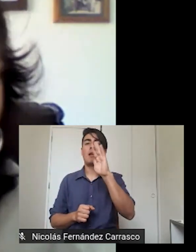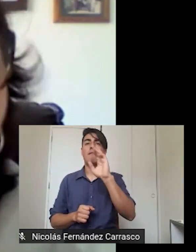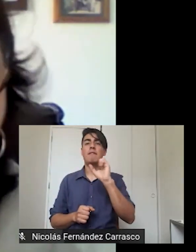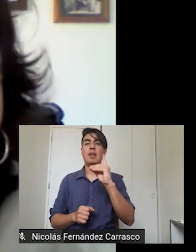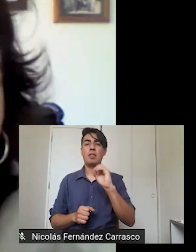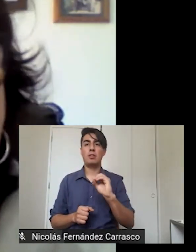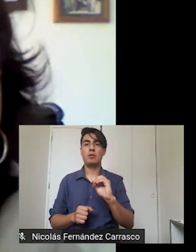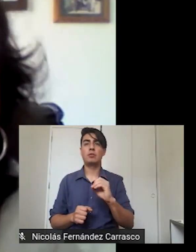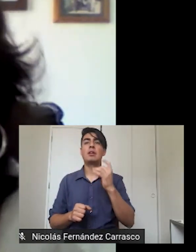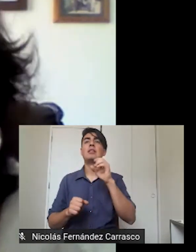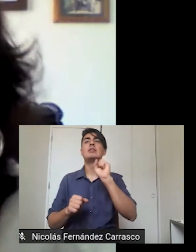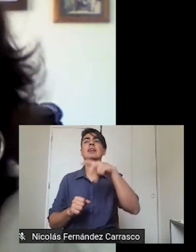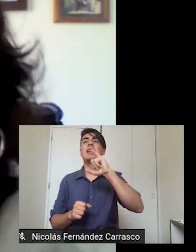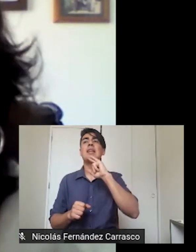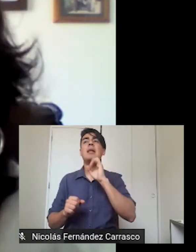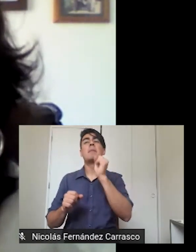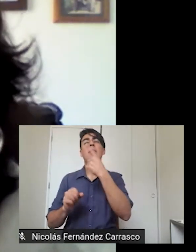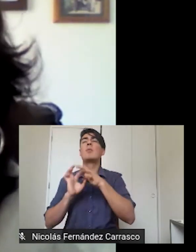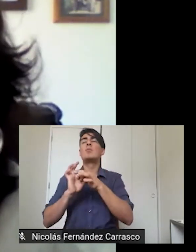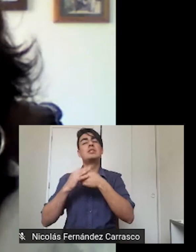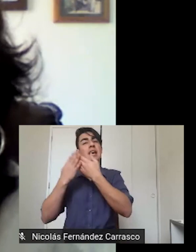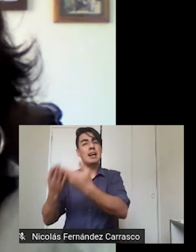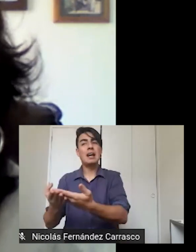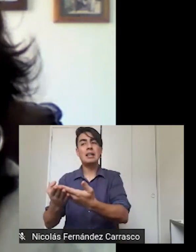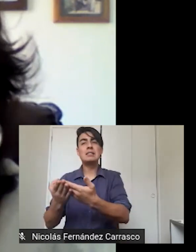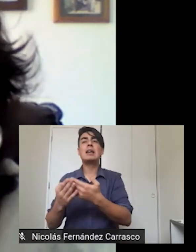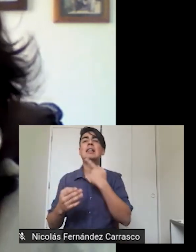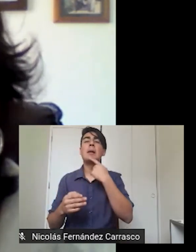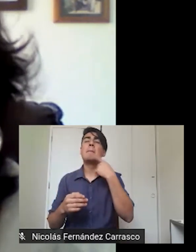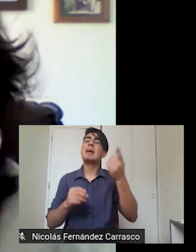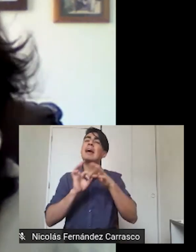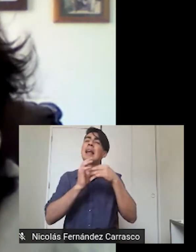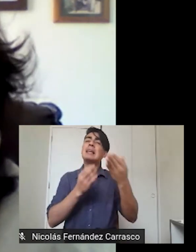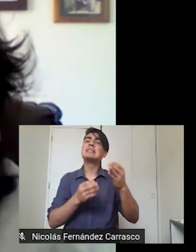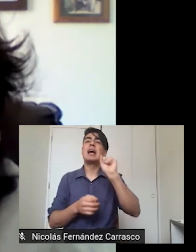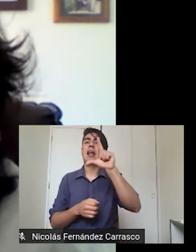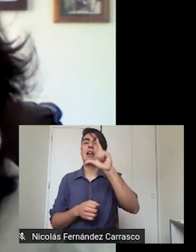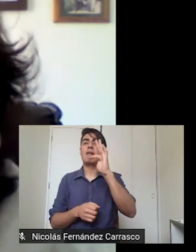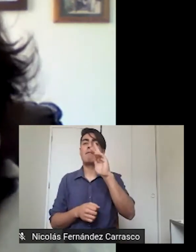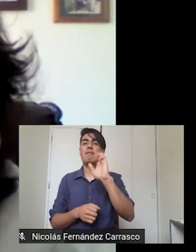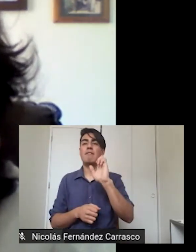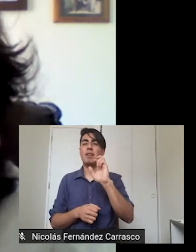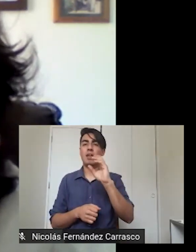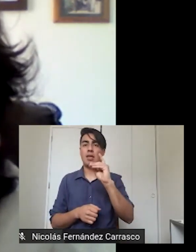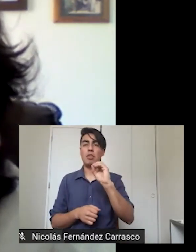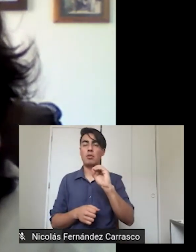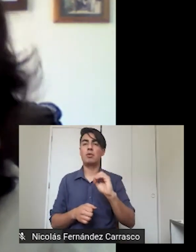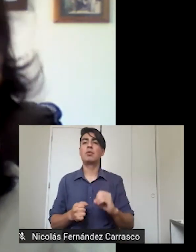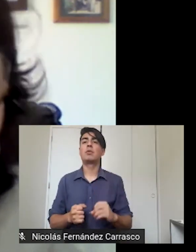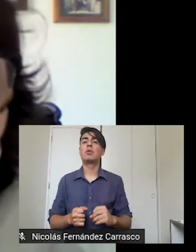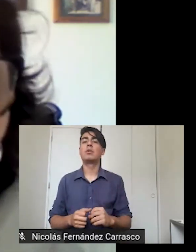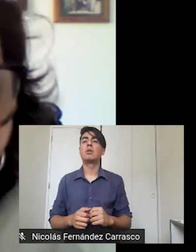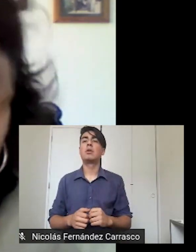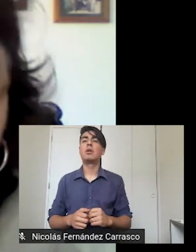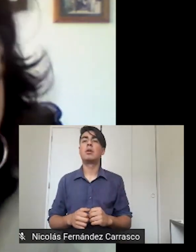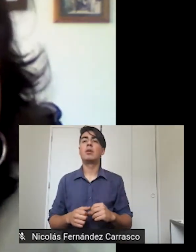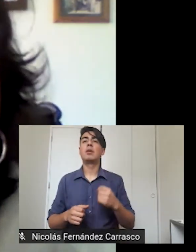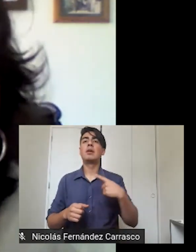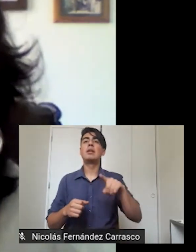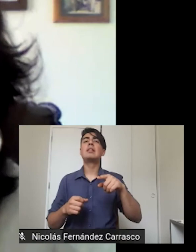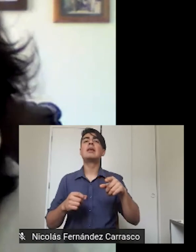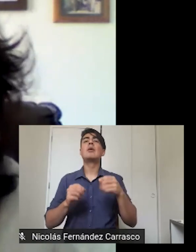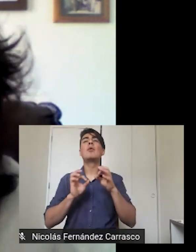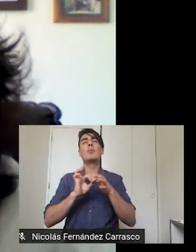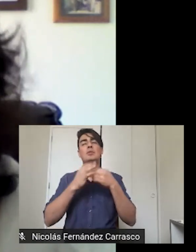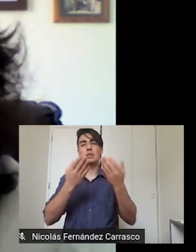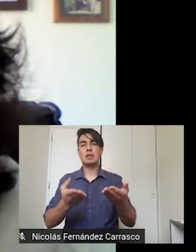que, Anita, solo agradecerte y también Alfredo este espacio y los tiempos